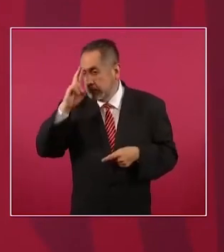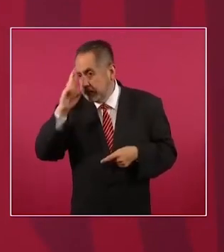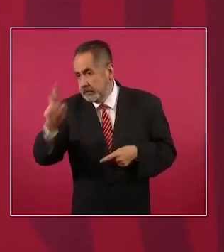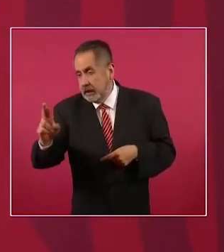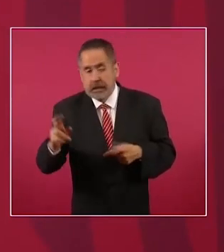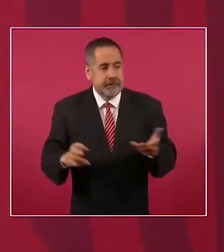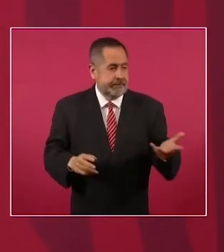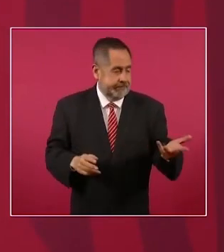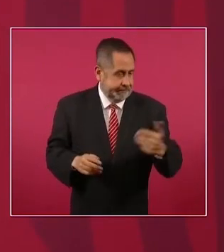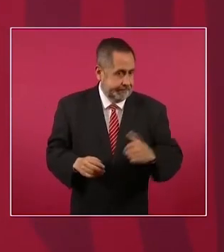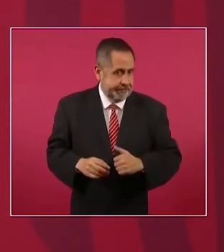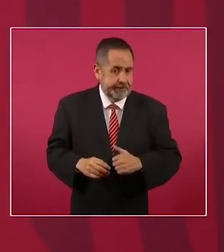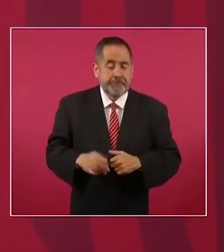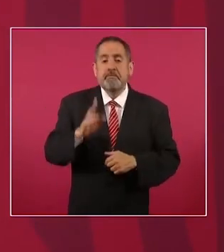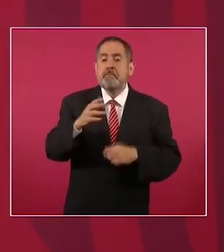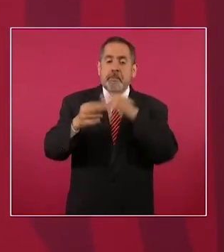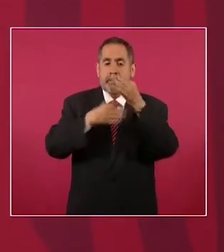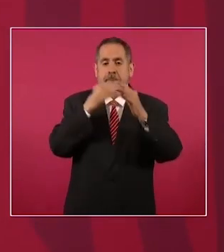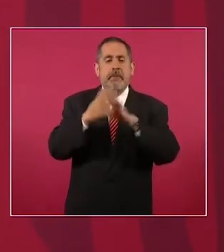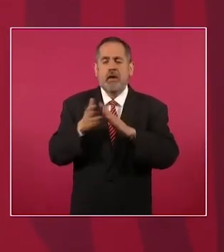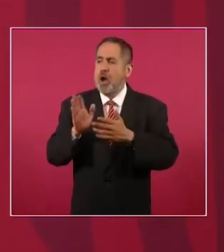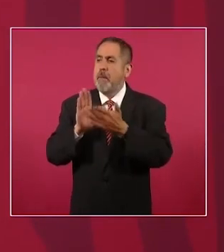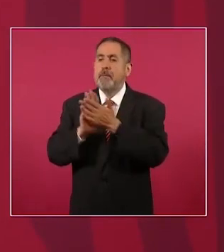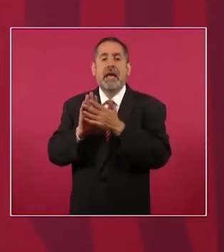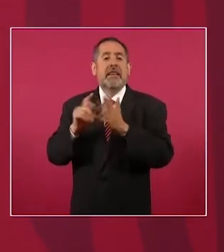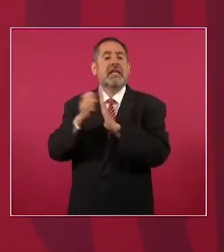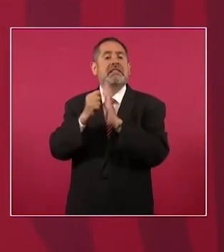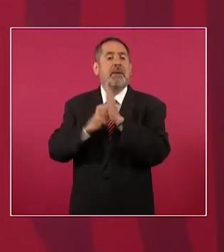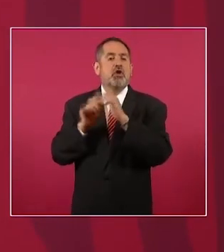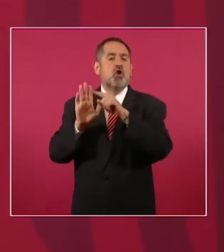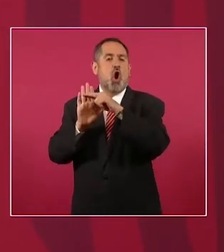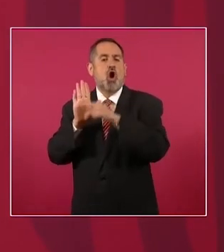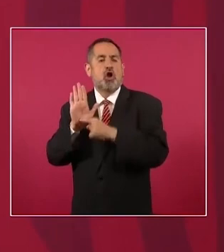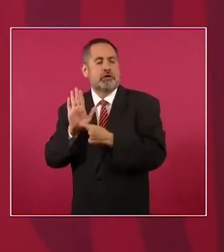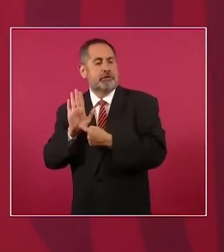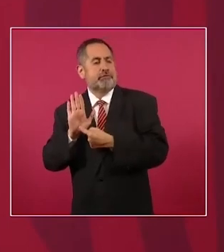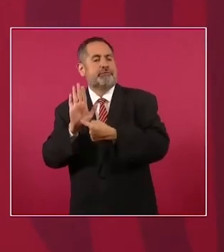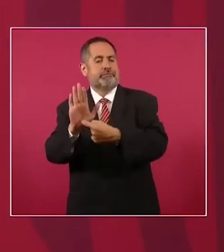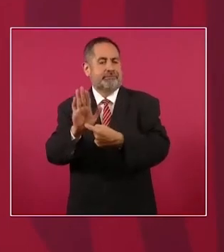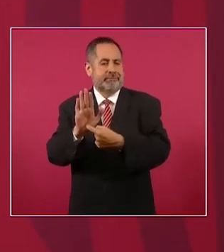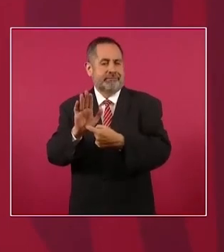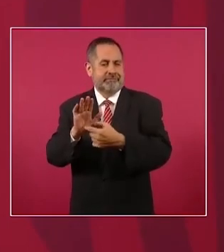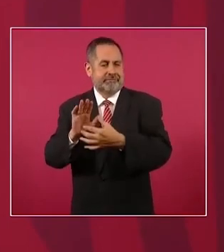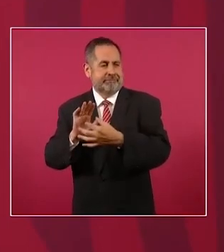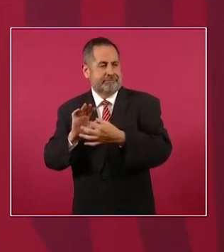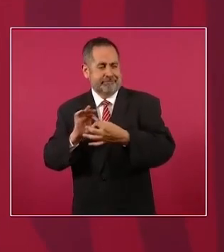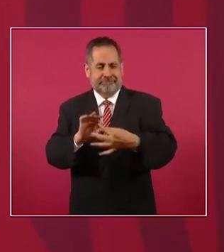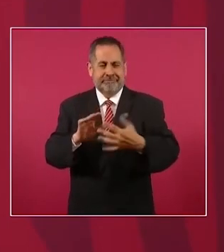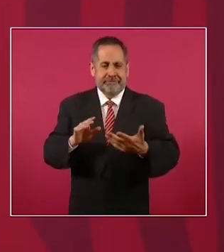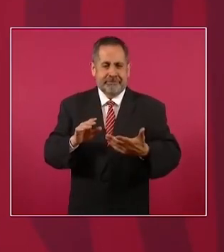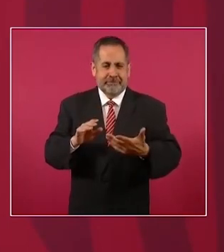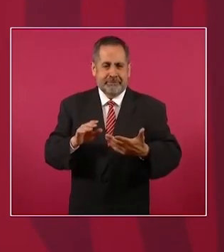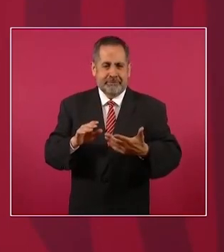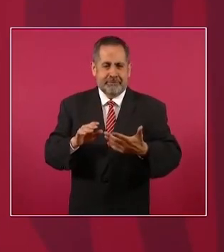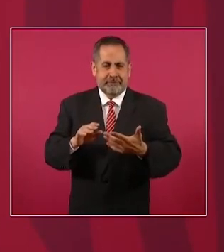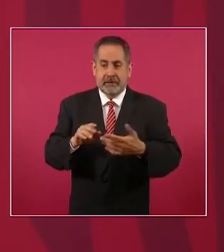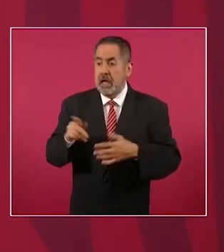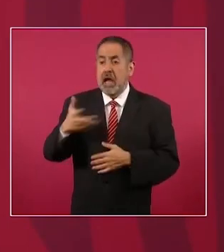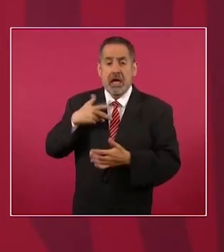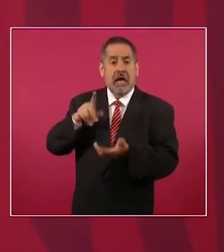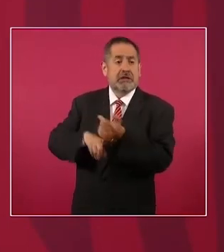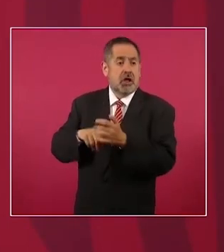más, doy a conocer mi testamento porque está en una notaría.